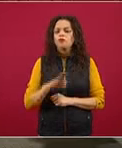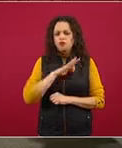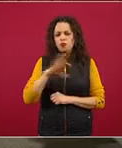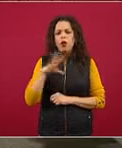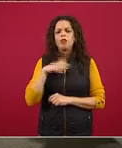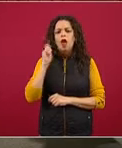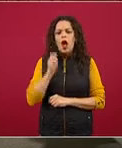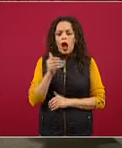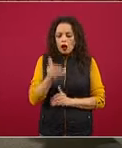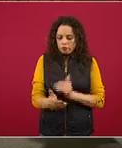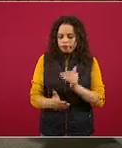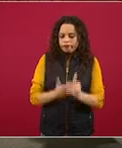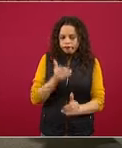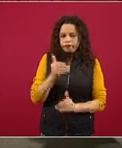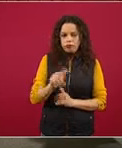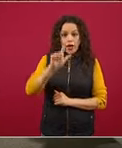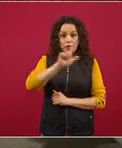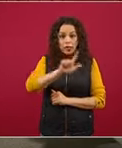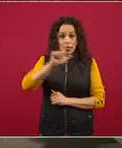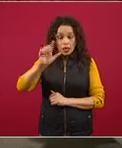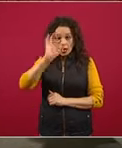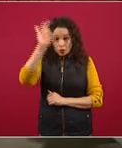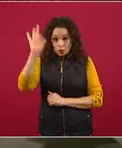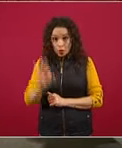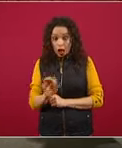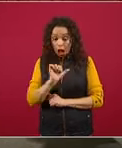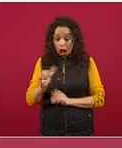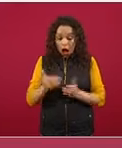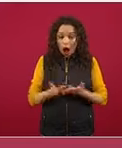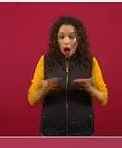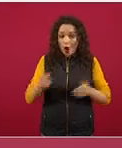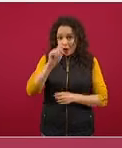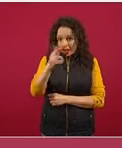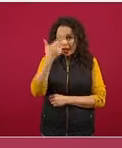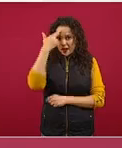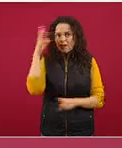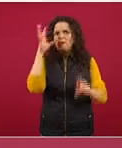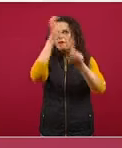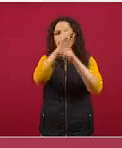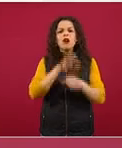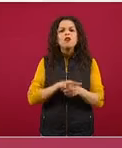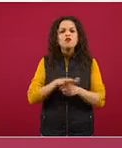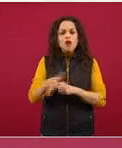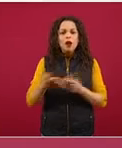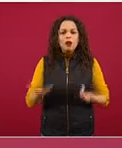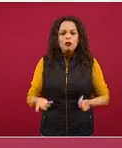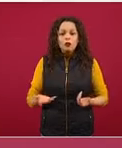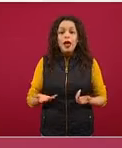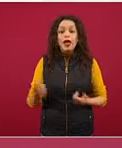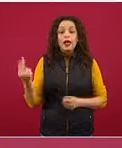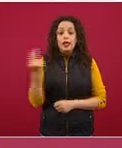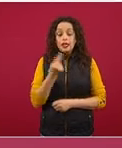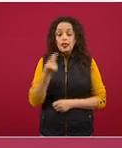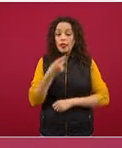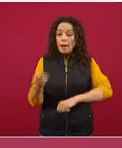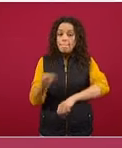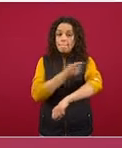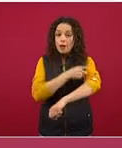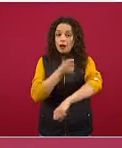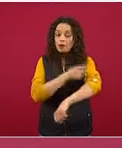del 77% a la fecha. Recuerden que nuestra meta es concluir con la vacunación,